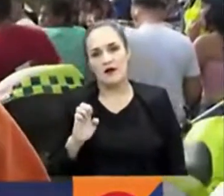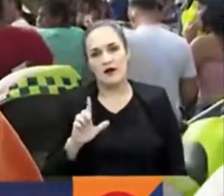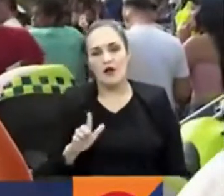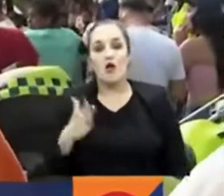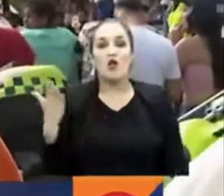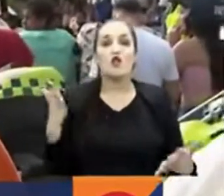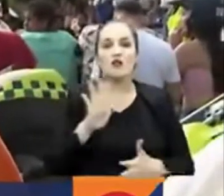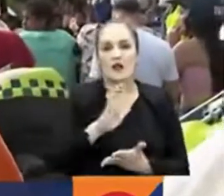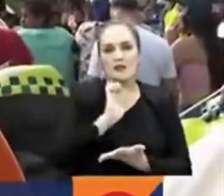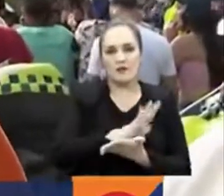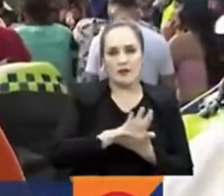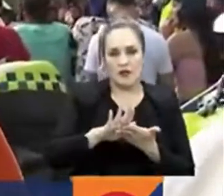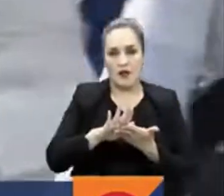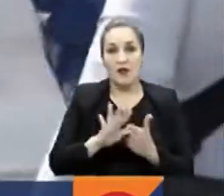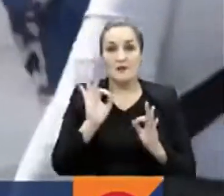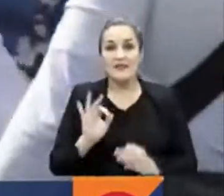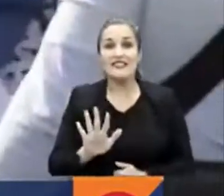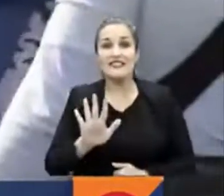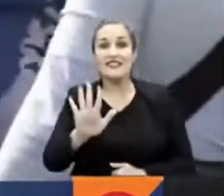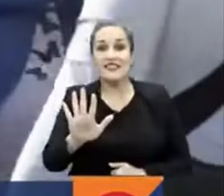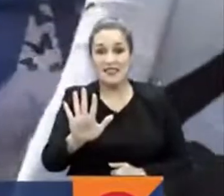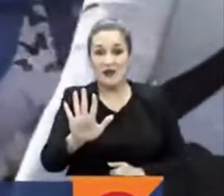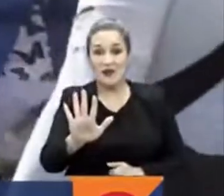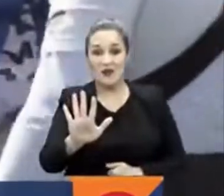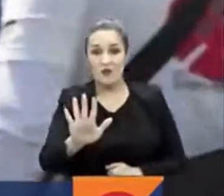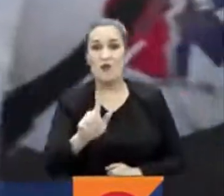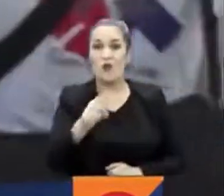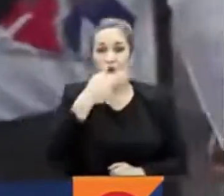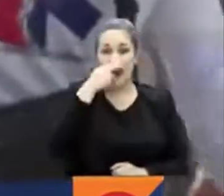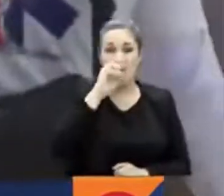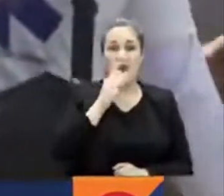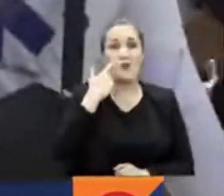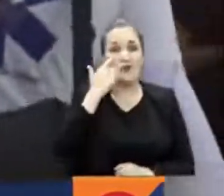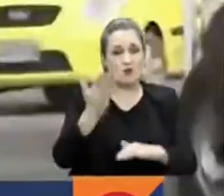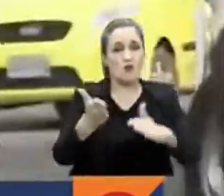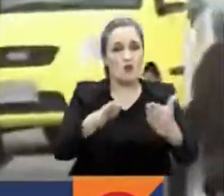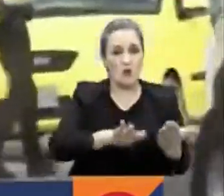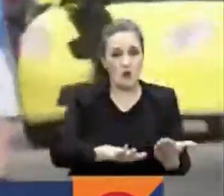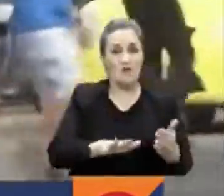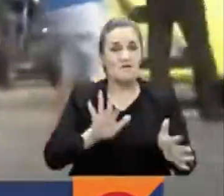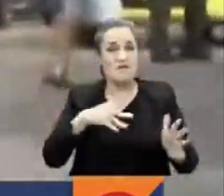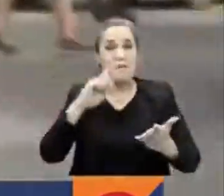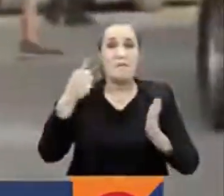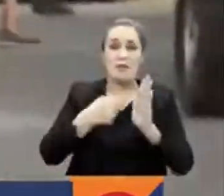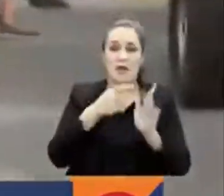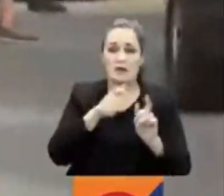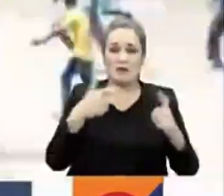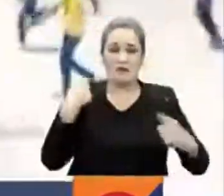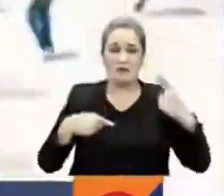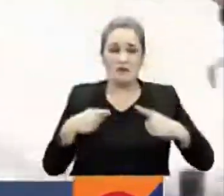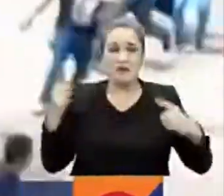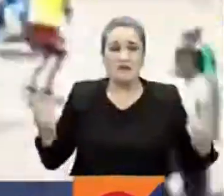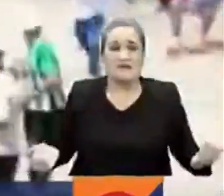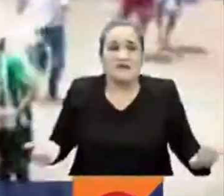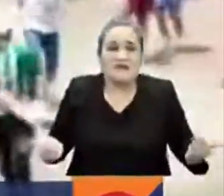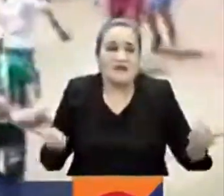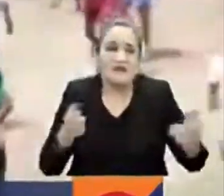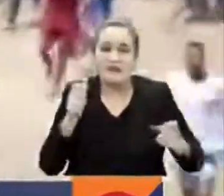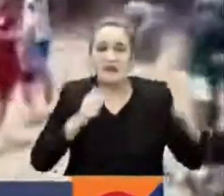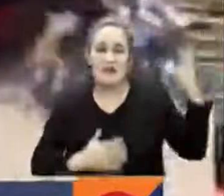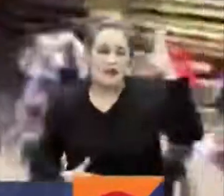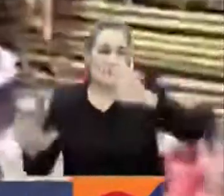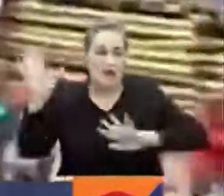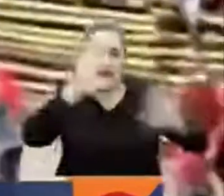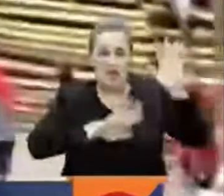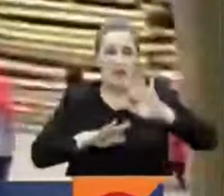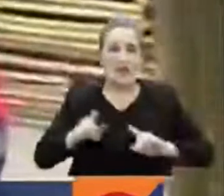hospital hay 5, entre ellos un niño. Se prevé que aproximadamente unas 1000 personas lesionadas. Entre la confusión, el drama de quienes vivieron el